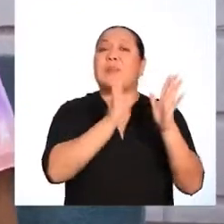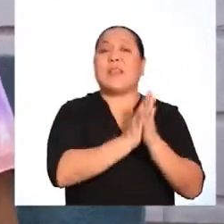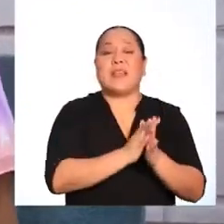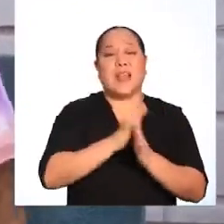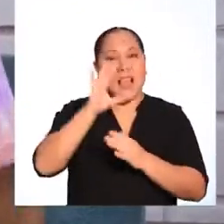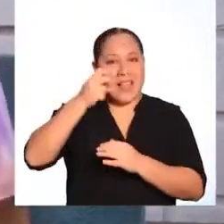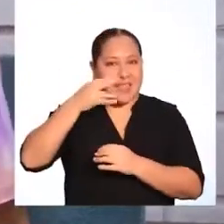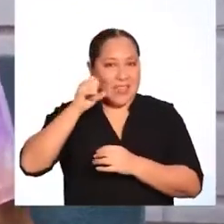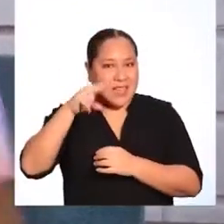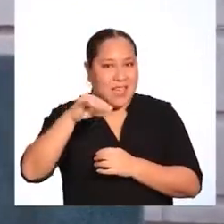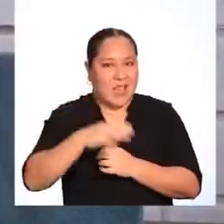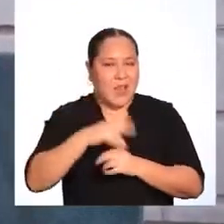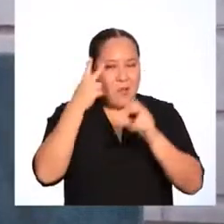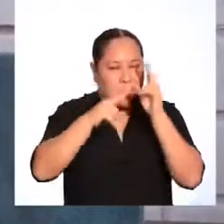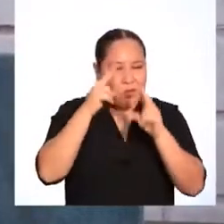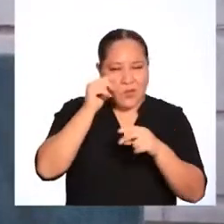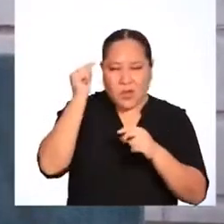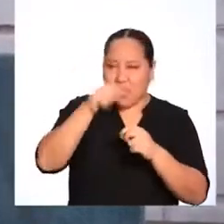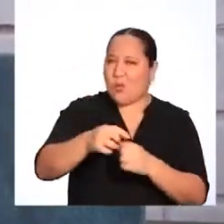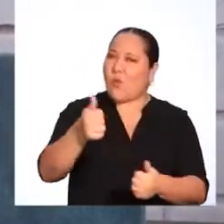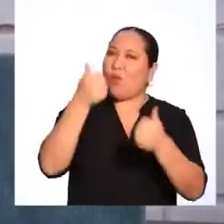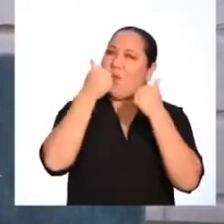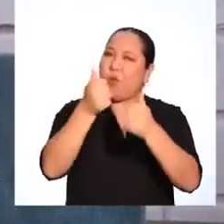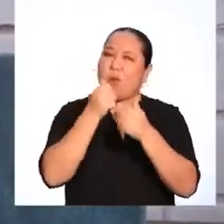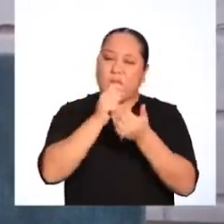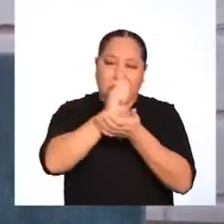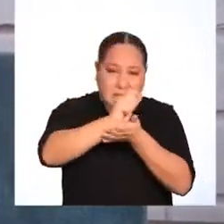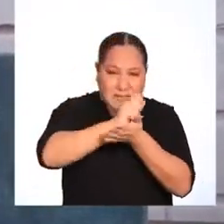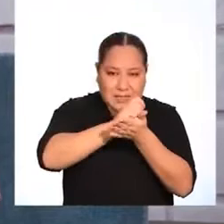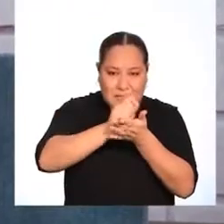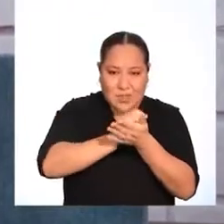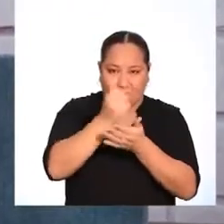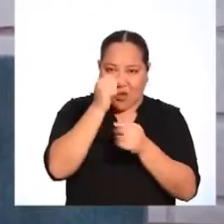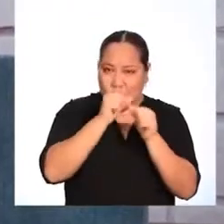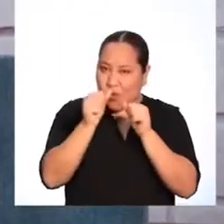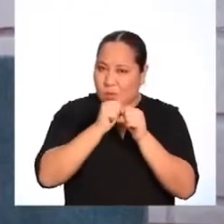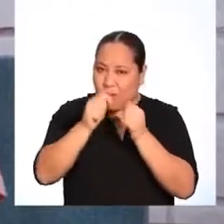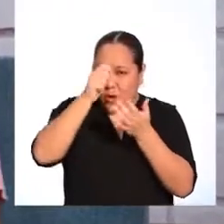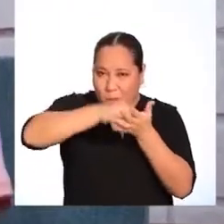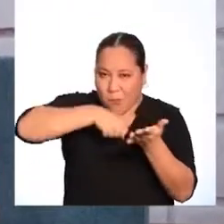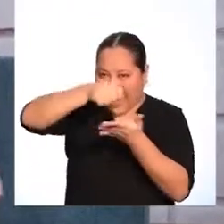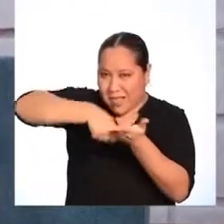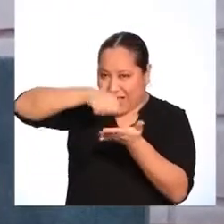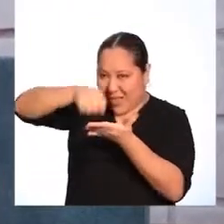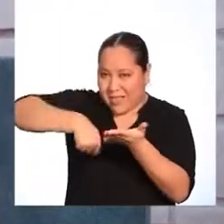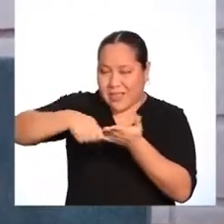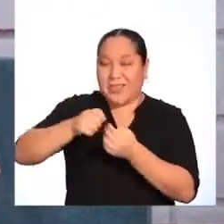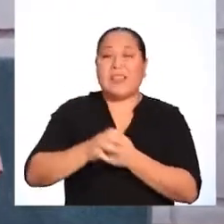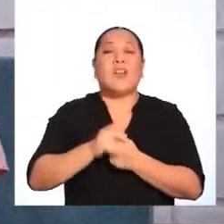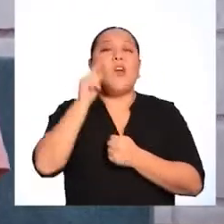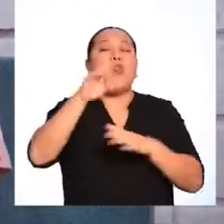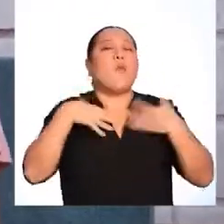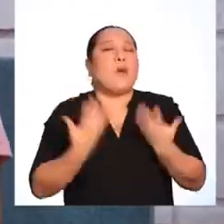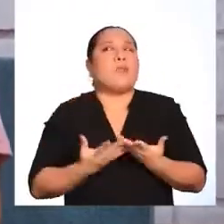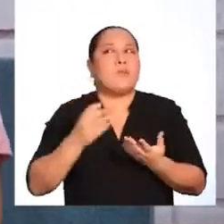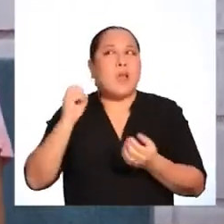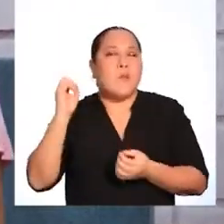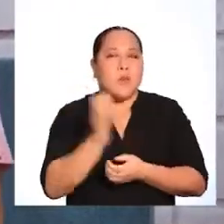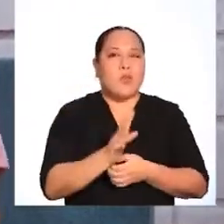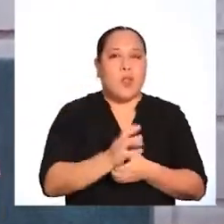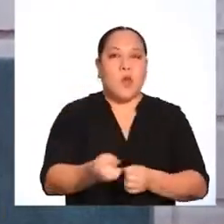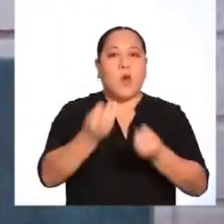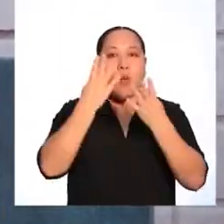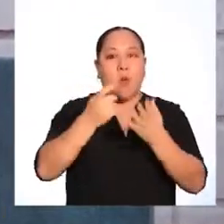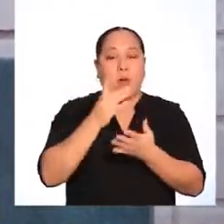prepararnos chancay he visto que eres muy bueno apuntando las cantidades con pelotas que te podrías